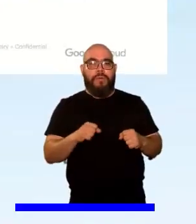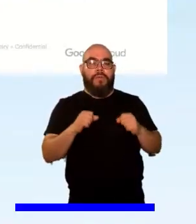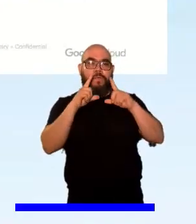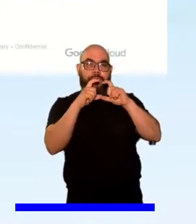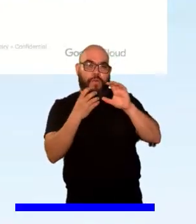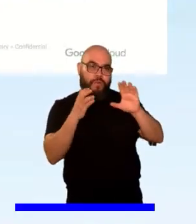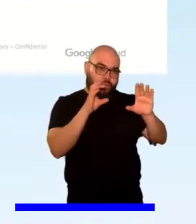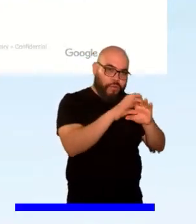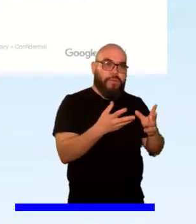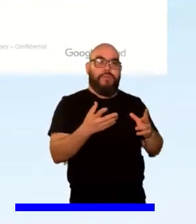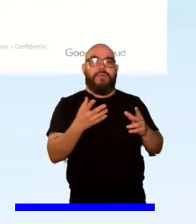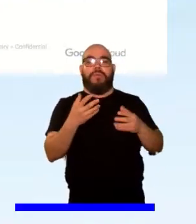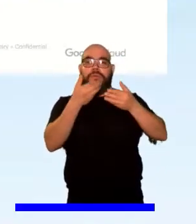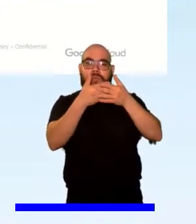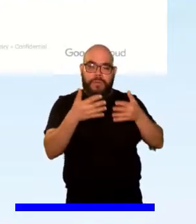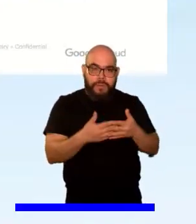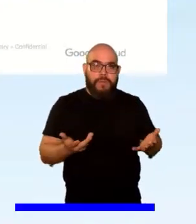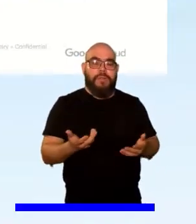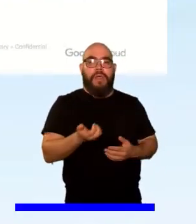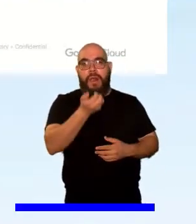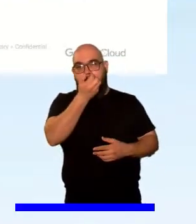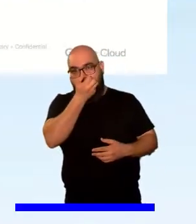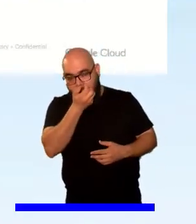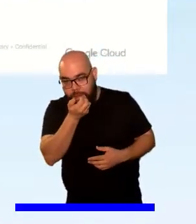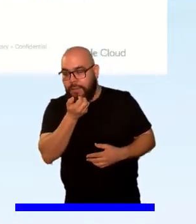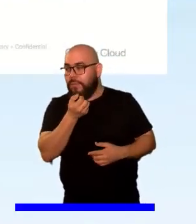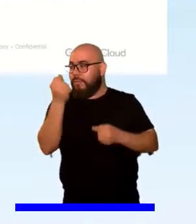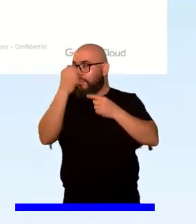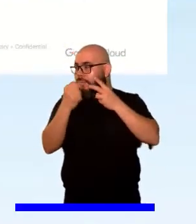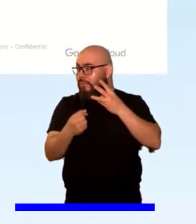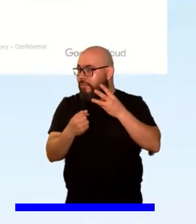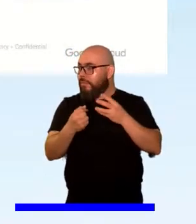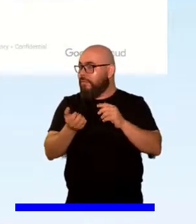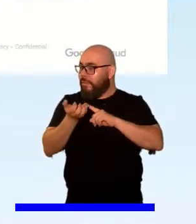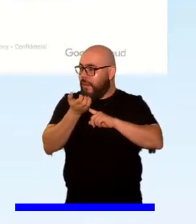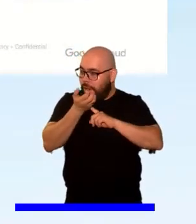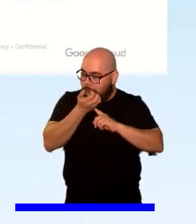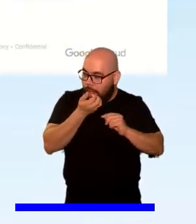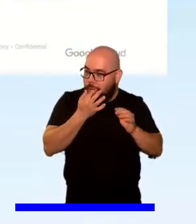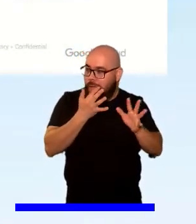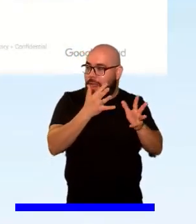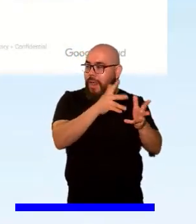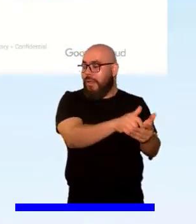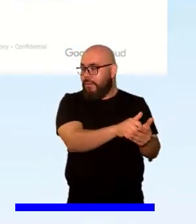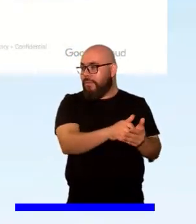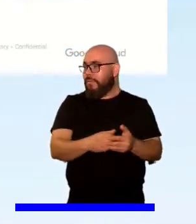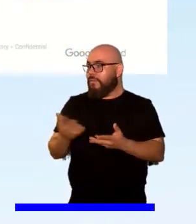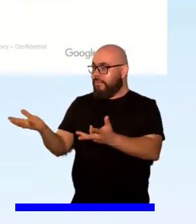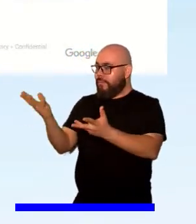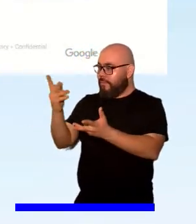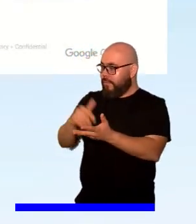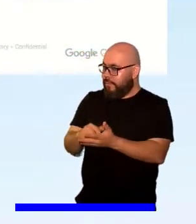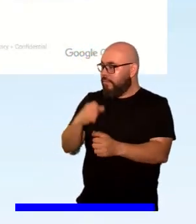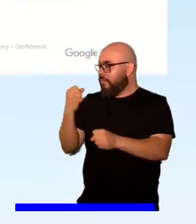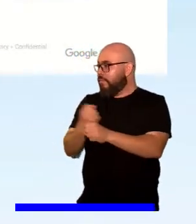en texto, en audio, en video, en forma nativa. Y que de la misma manera están optimizados para poder trabajar con todo